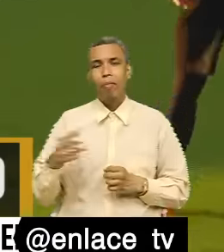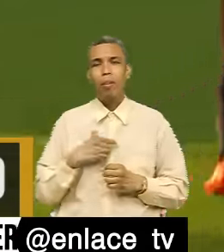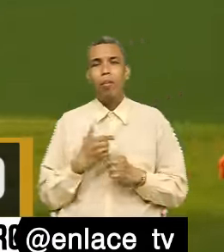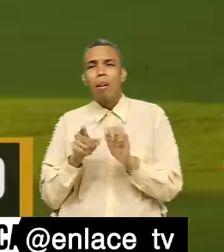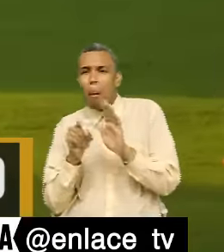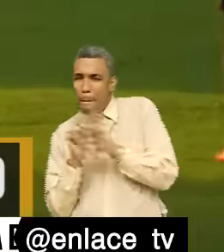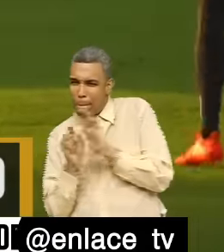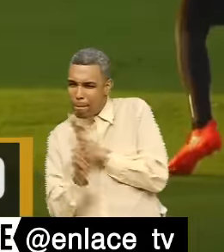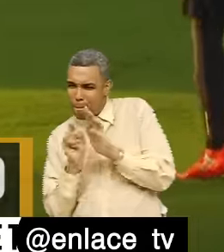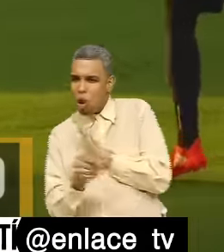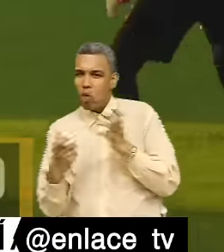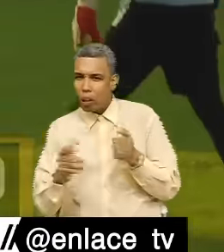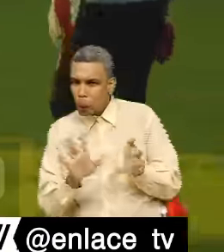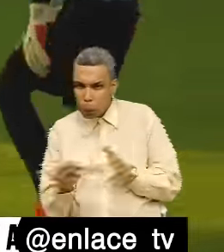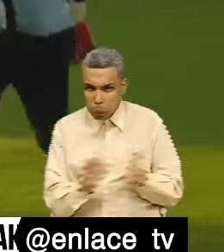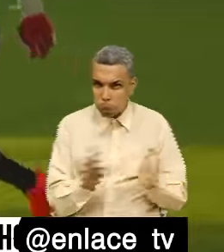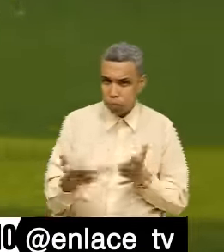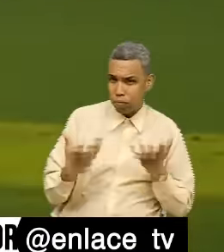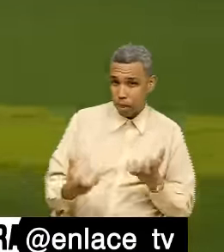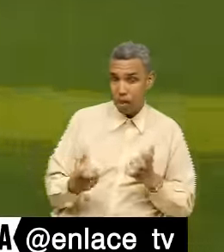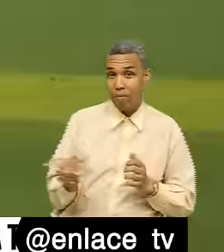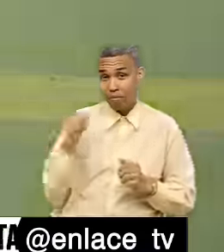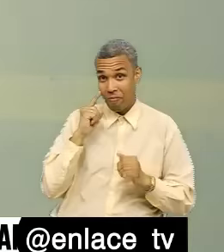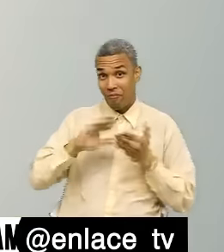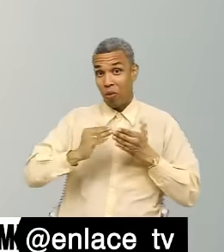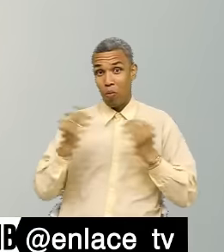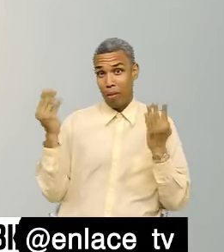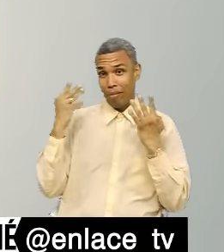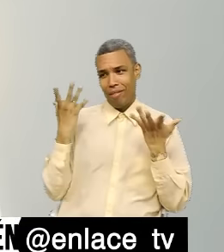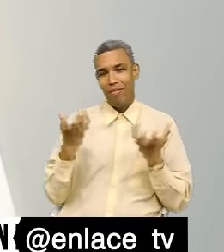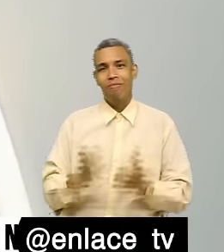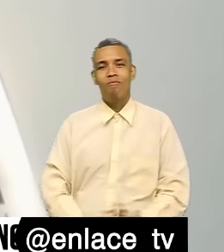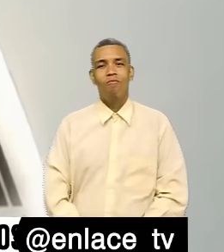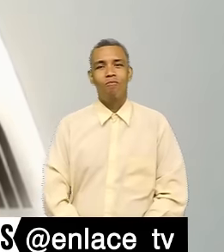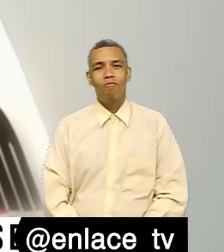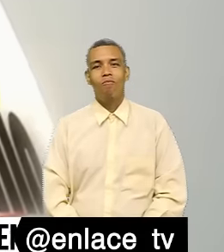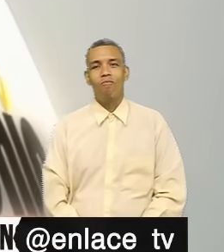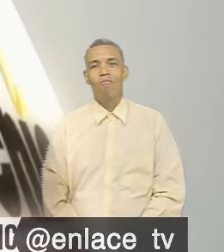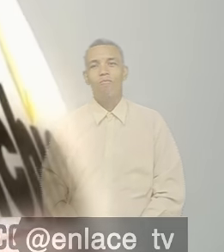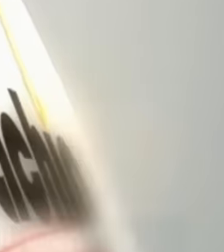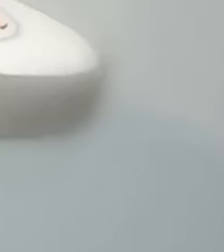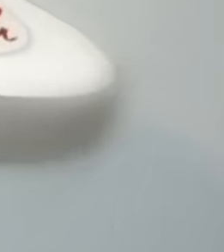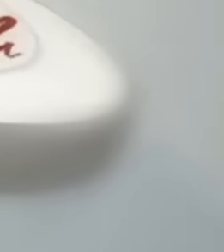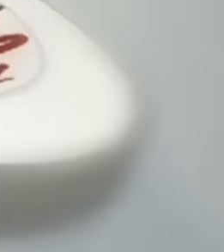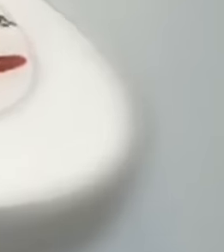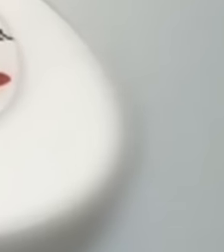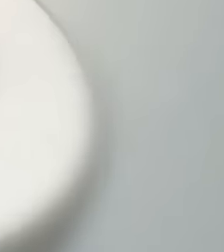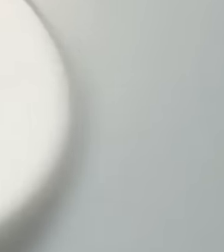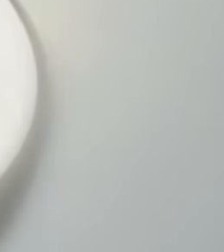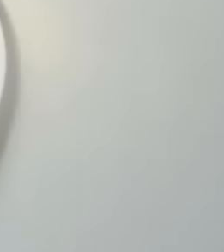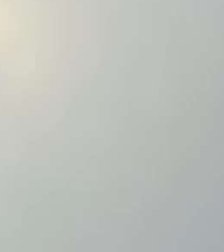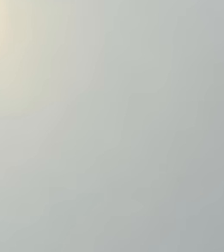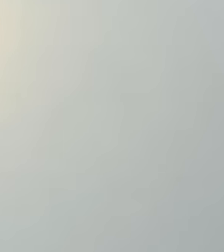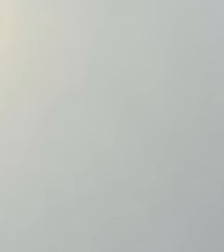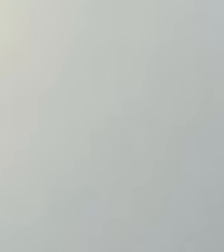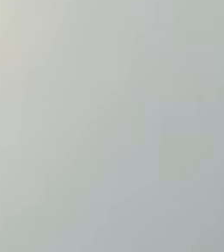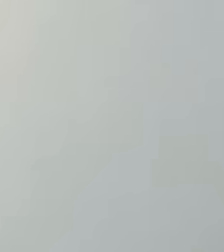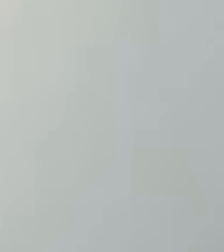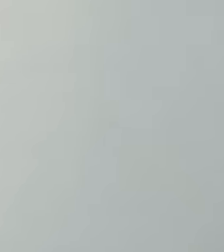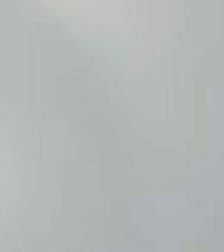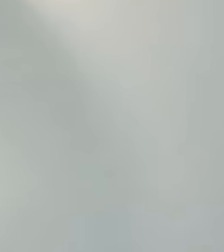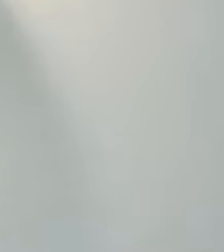quiere demostrar en el terreno de juego por qué lo trajeron. Hasta aquí los deportes, con el patrocinio de Restaurante El Machín